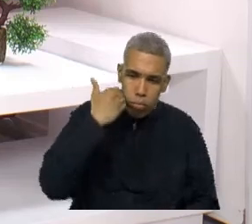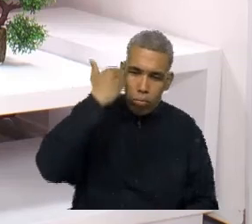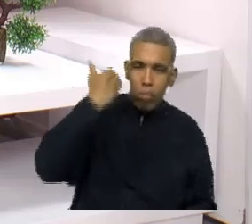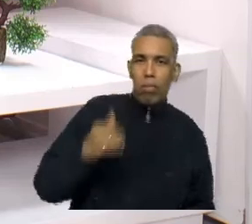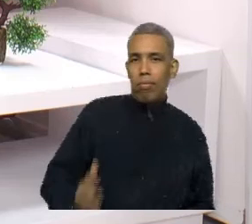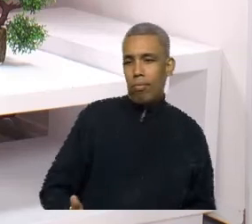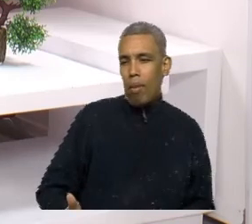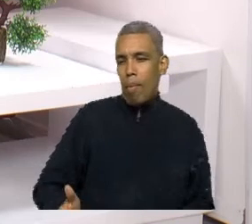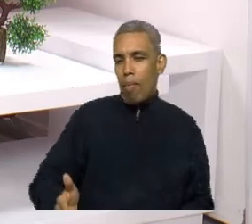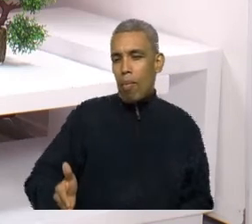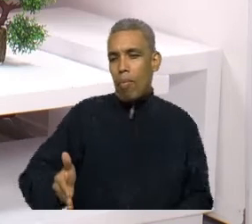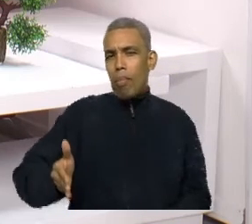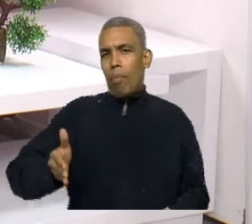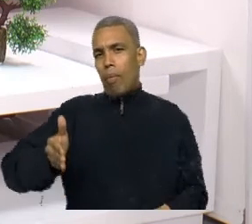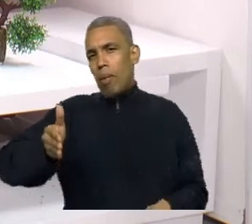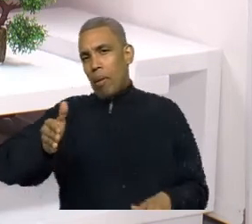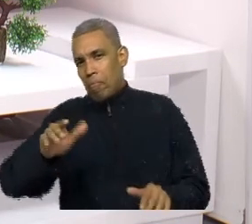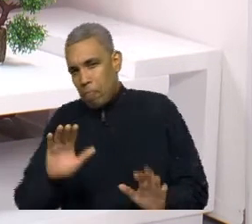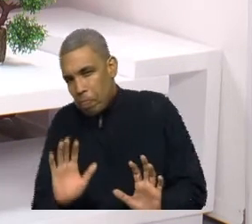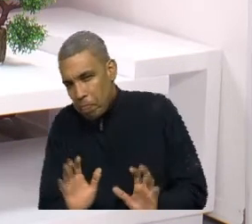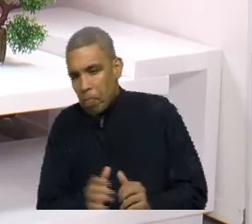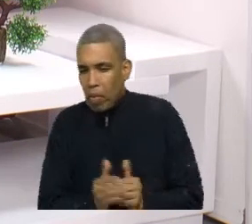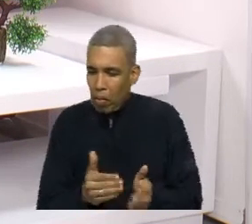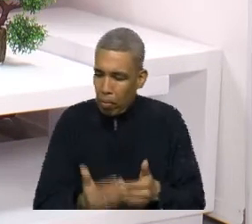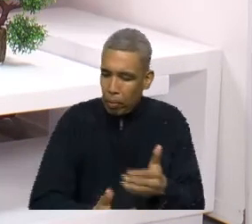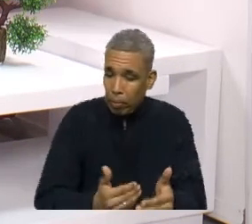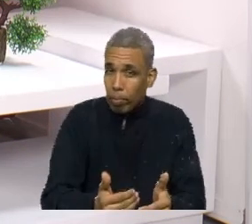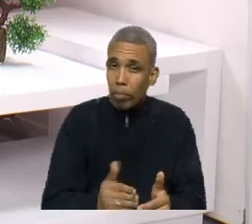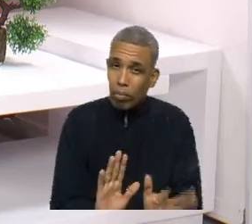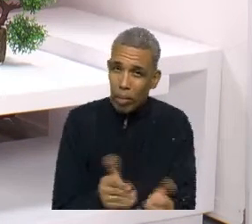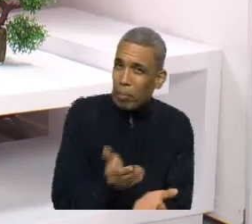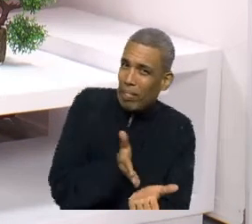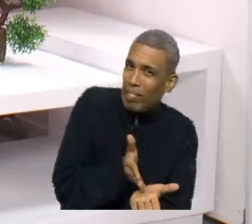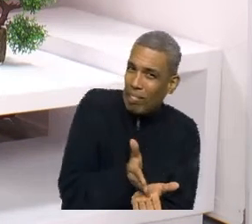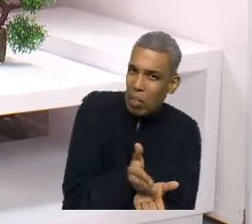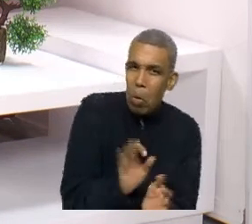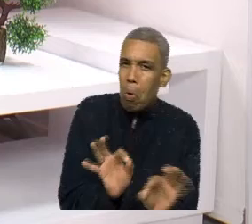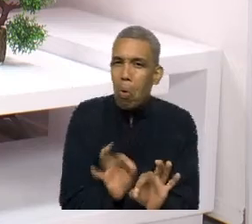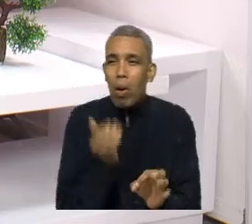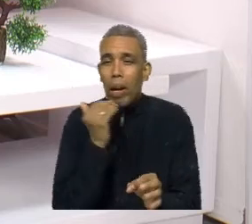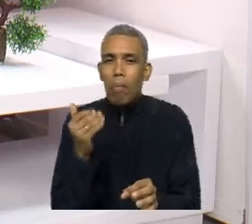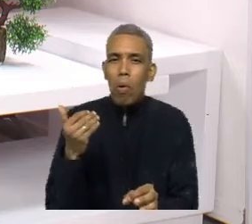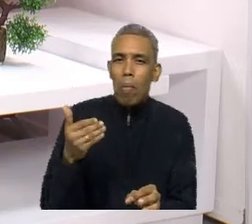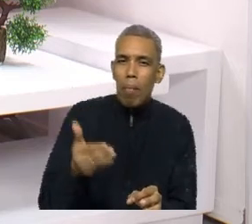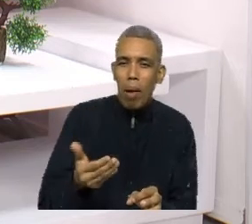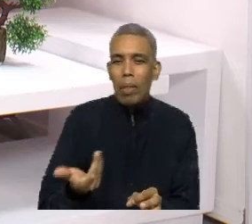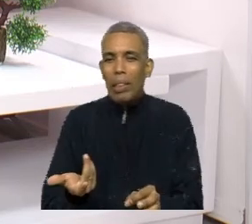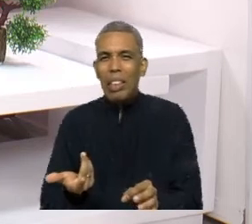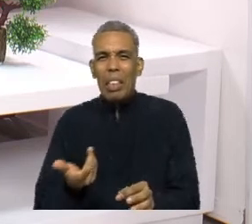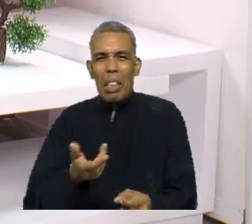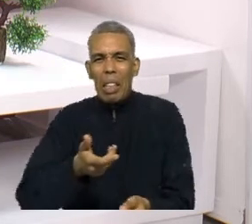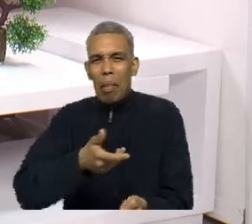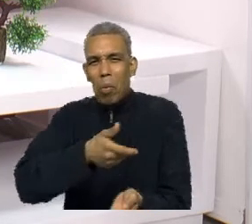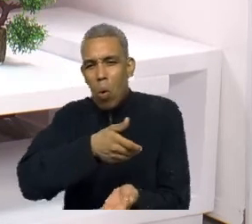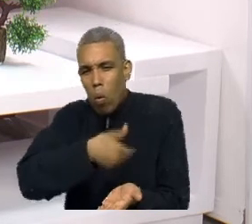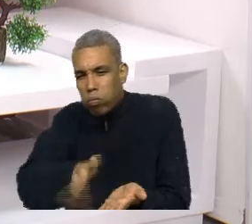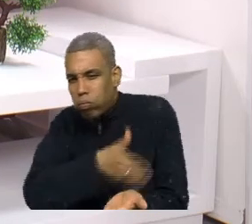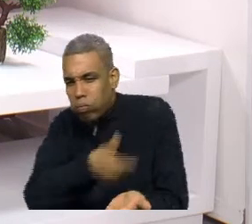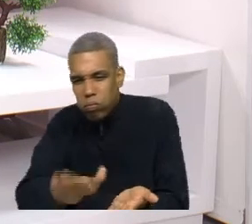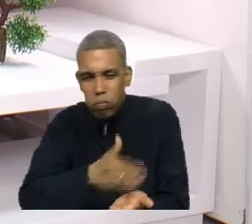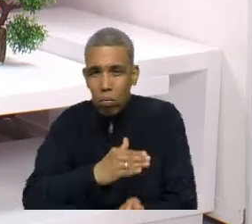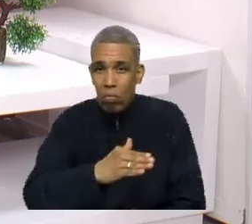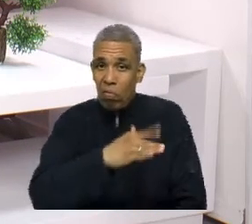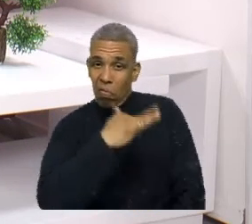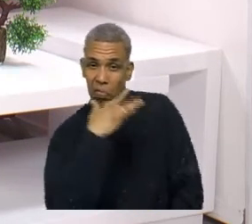a reaccionar más severamente que cualquier otro ante el humo, ante el polvo, ante los cambios bruscos de temperatura, etcétera,